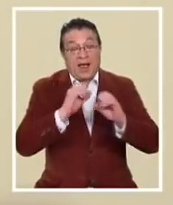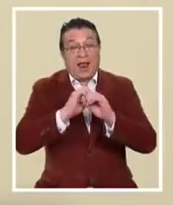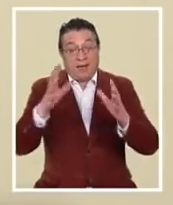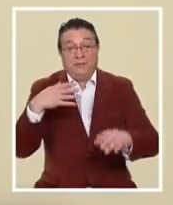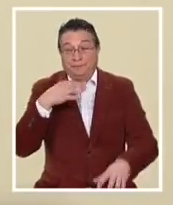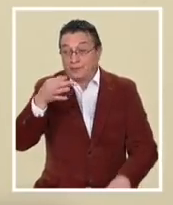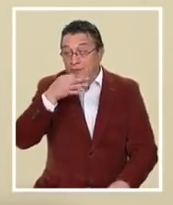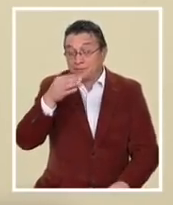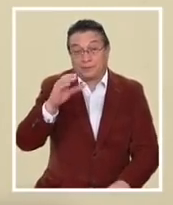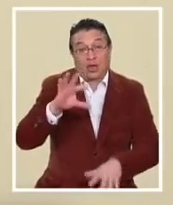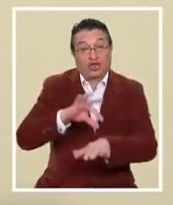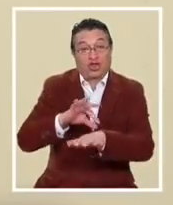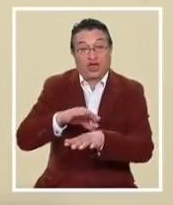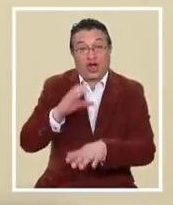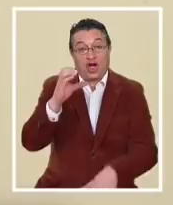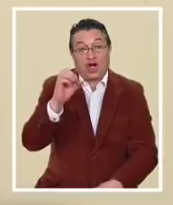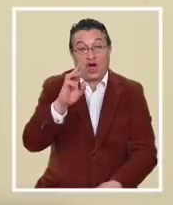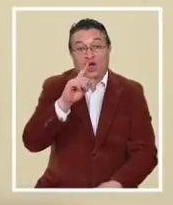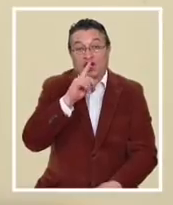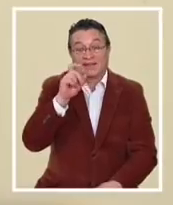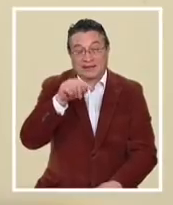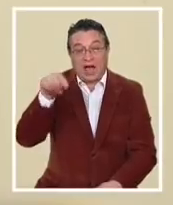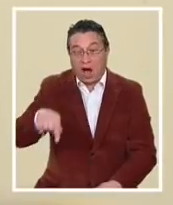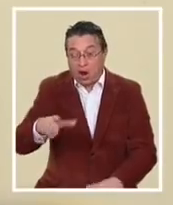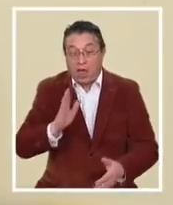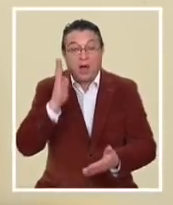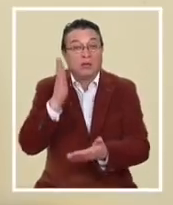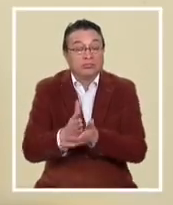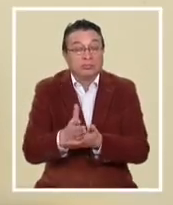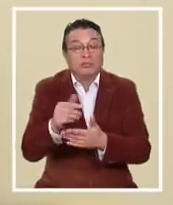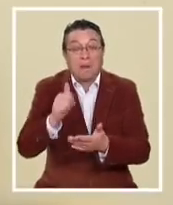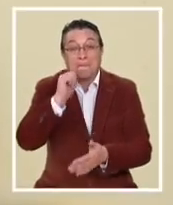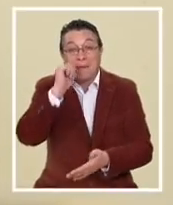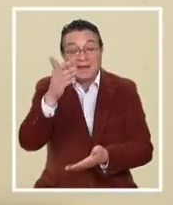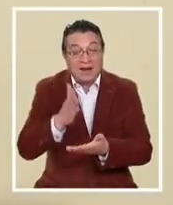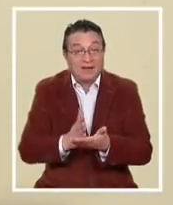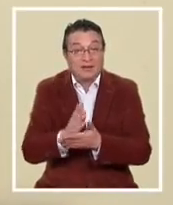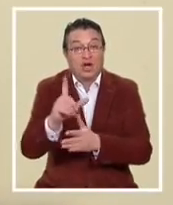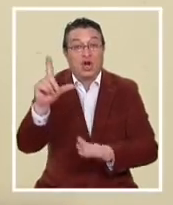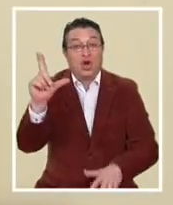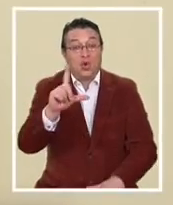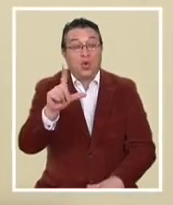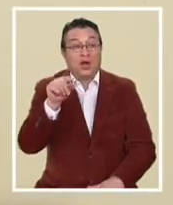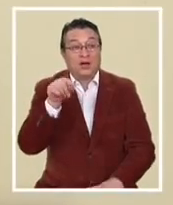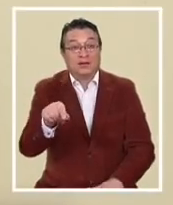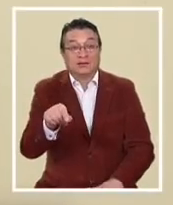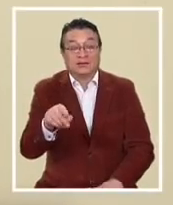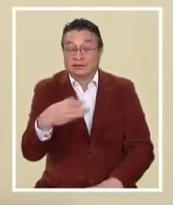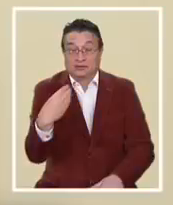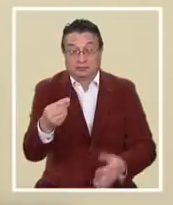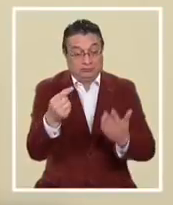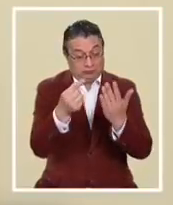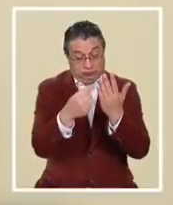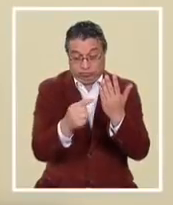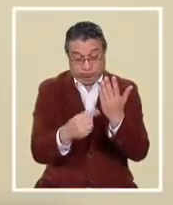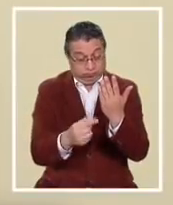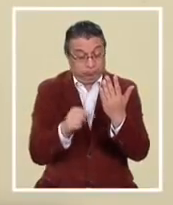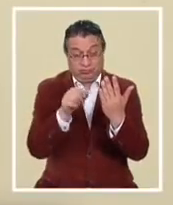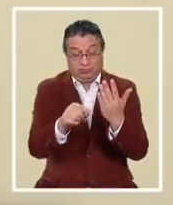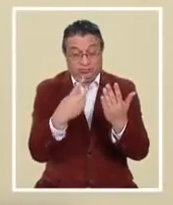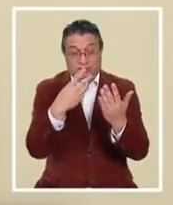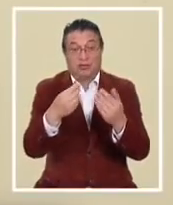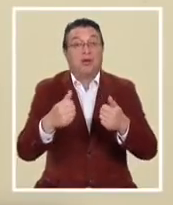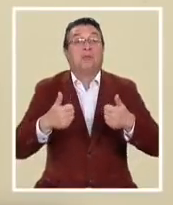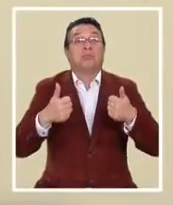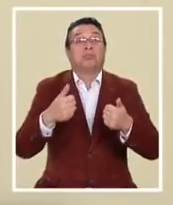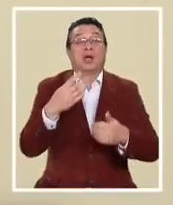la doctora Cortés, las medidas que ahora se están tomando o que empiezan mañana lunes no van a rendir necesariamente